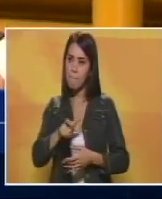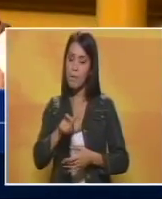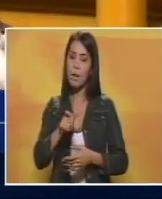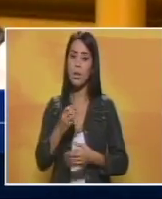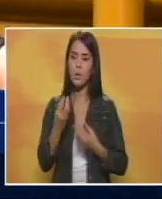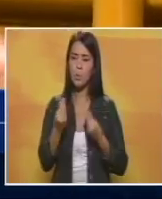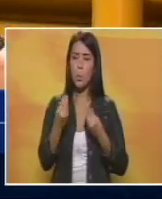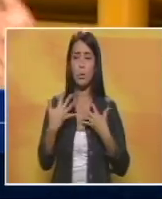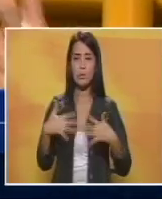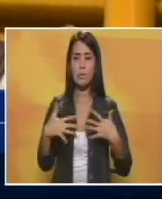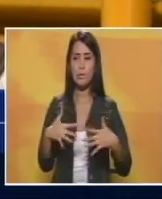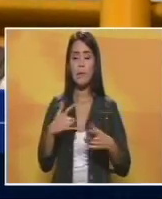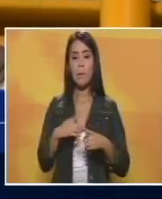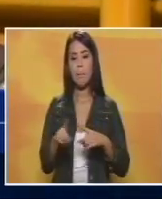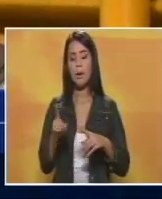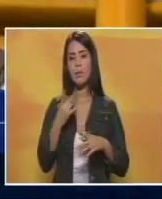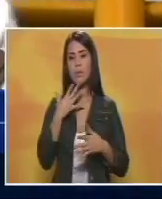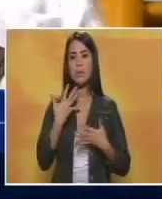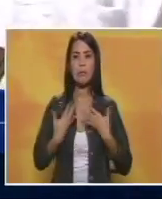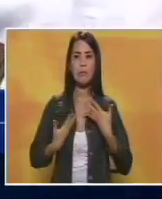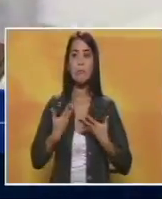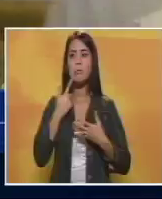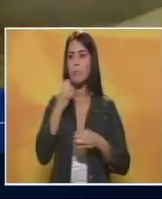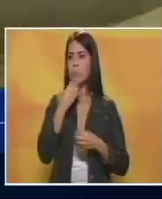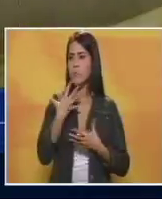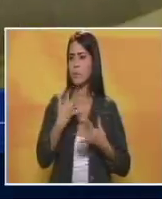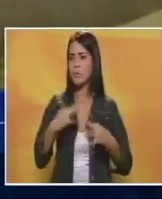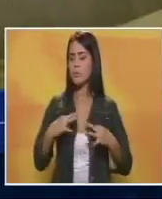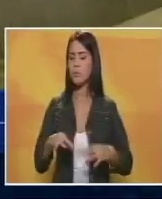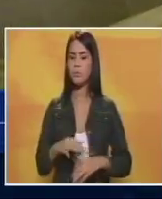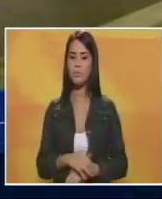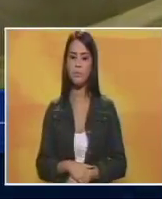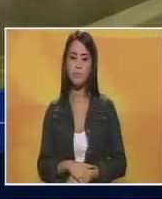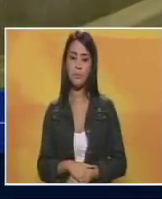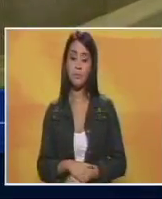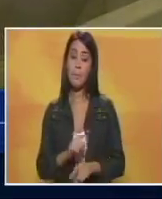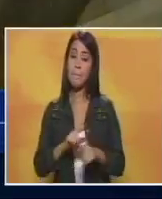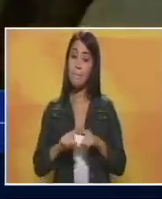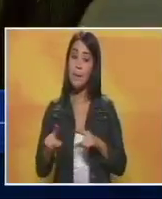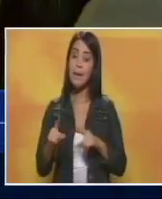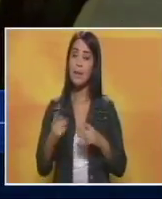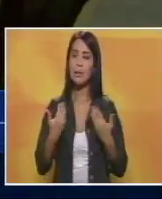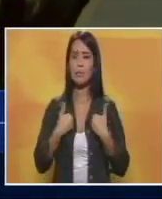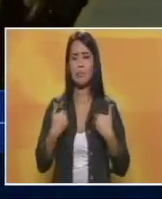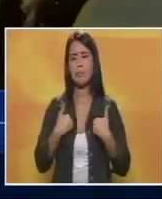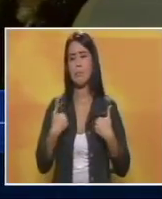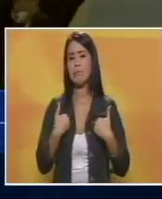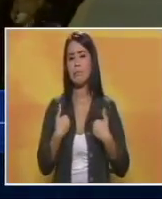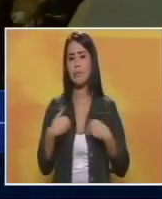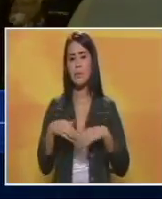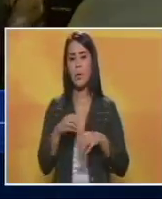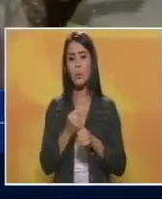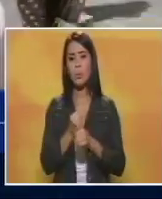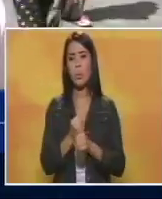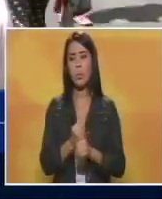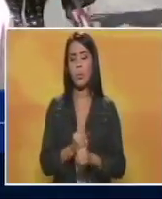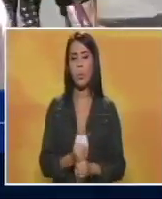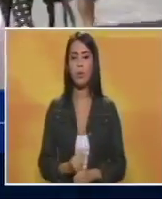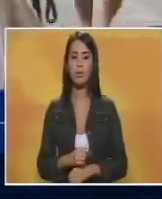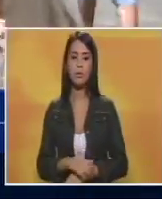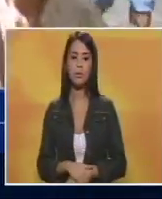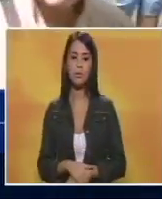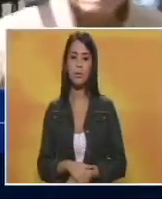pero la acumulación tiene bastante estrés, pero está funcionando ya. Sin embargo, hubo quejas por el retraso en el metro.